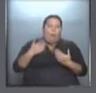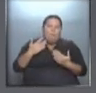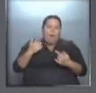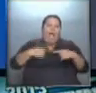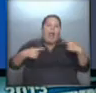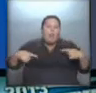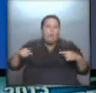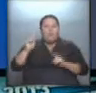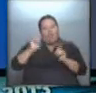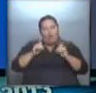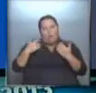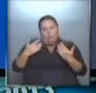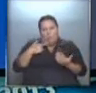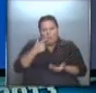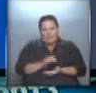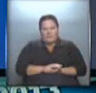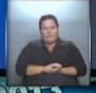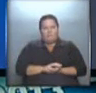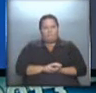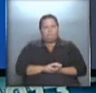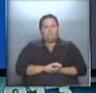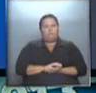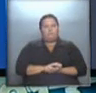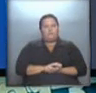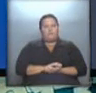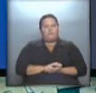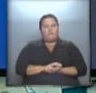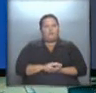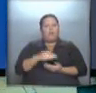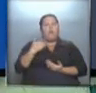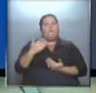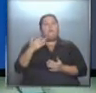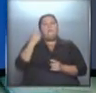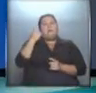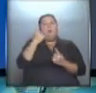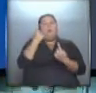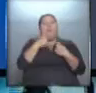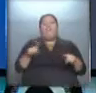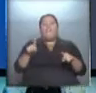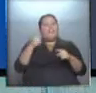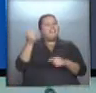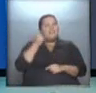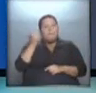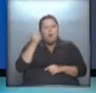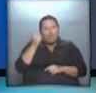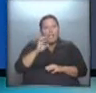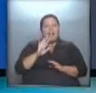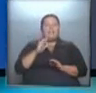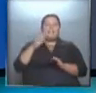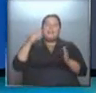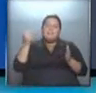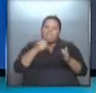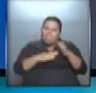digamos, unas consideraciones. Parece que hay que hacer, introducir una primera diferencia importante, me parece